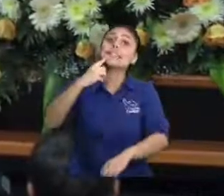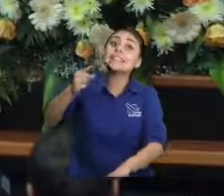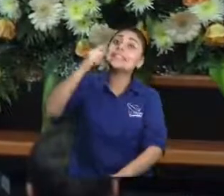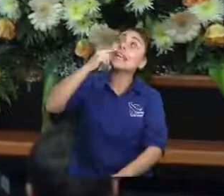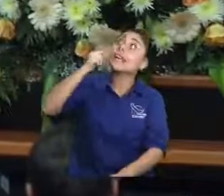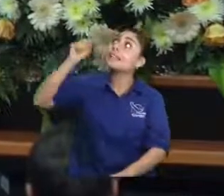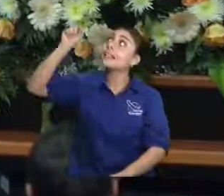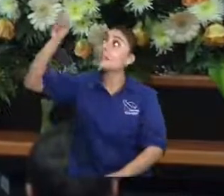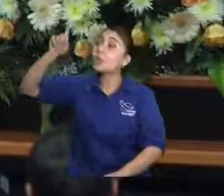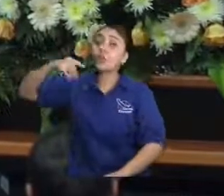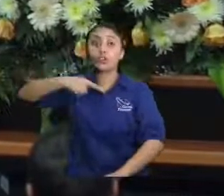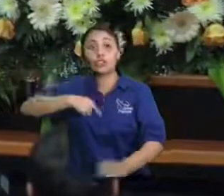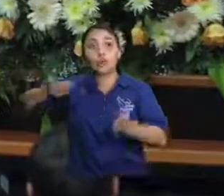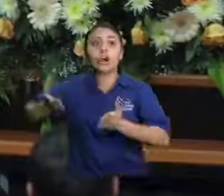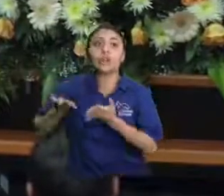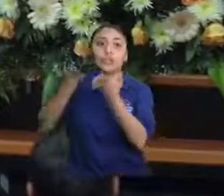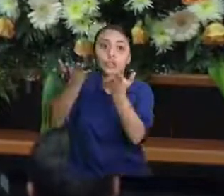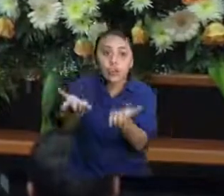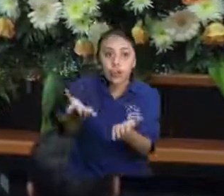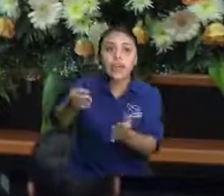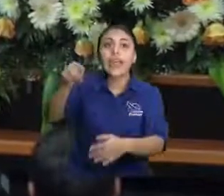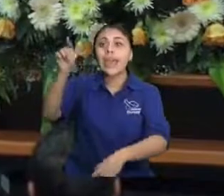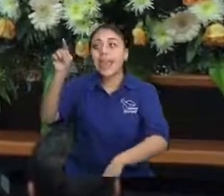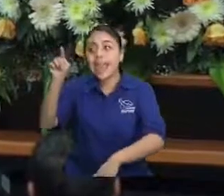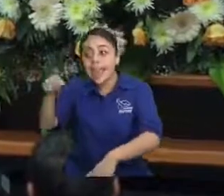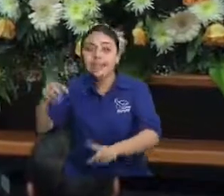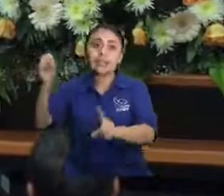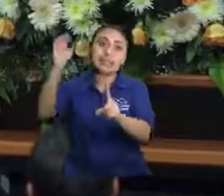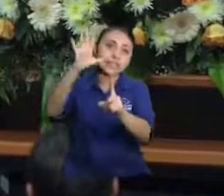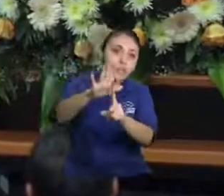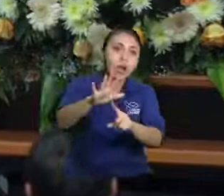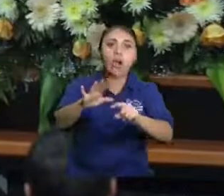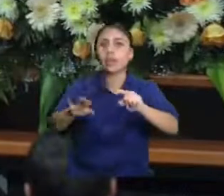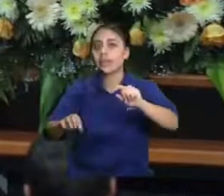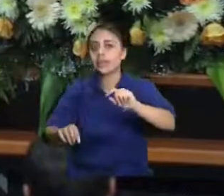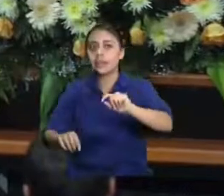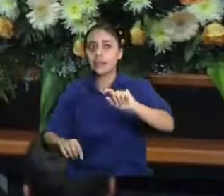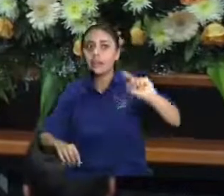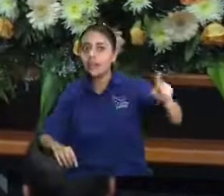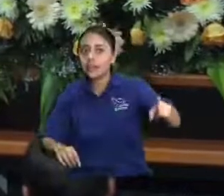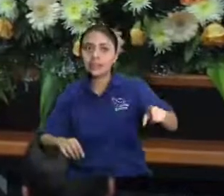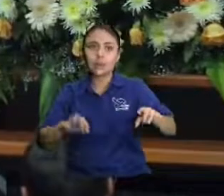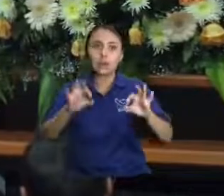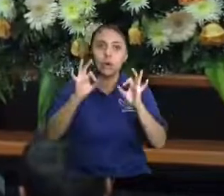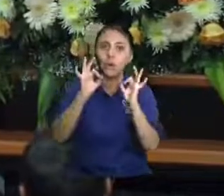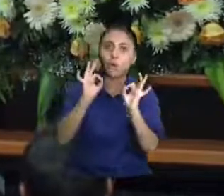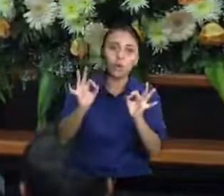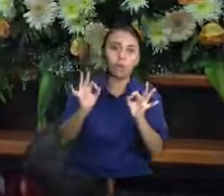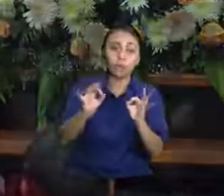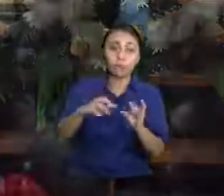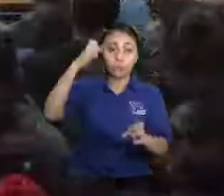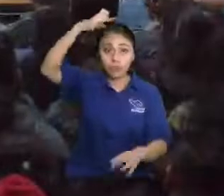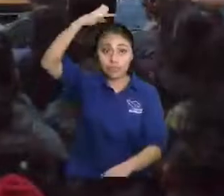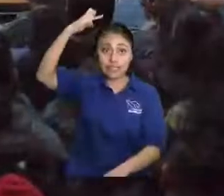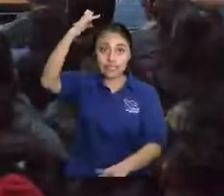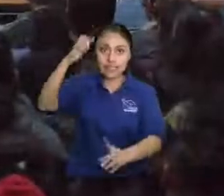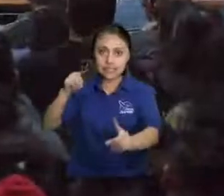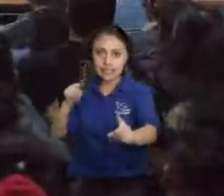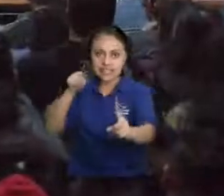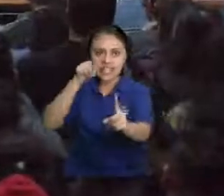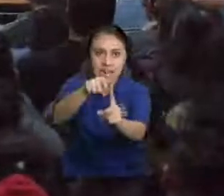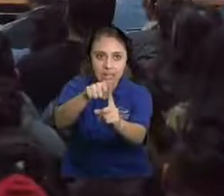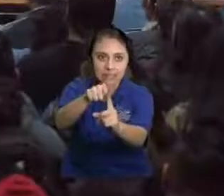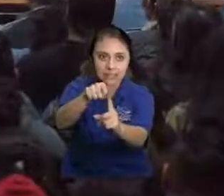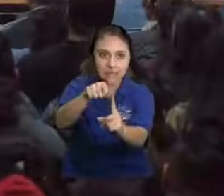yo traigo para ti esto, aquello, que... O si no, otras profecías más directas.